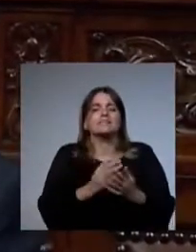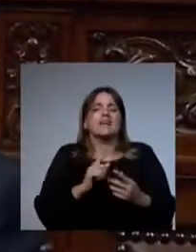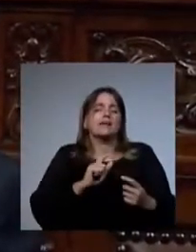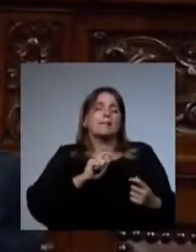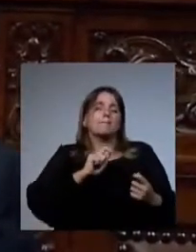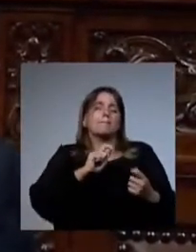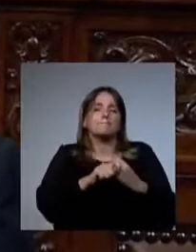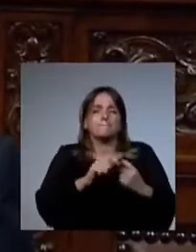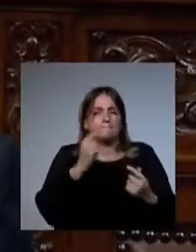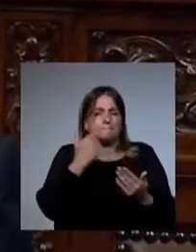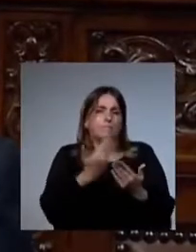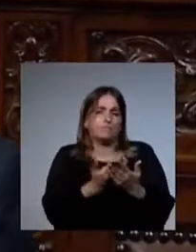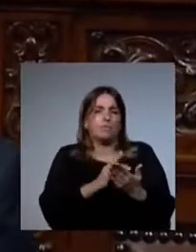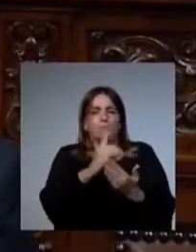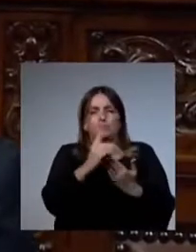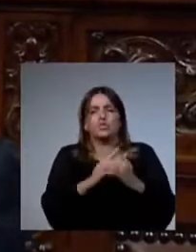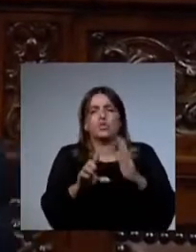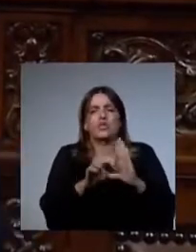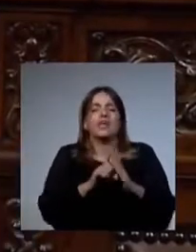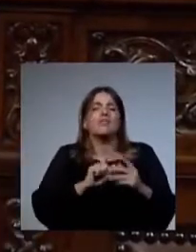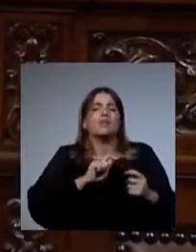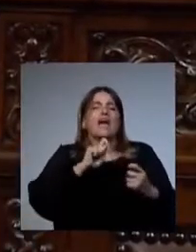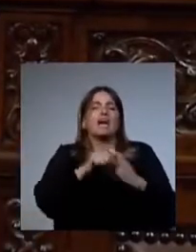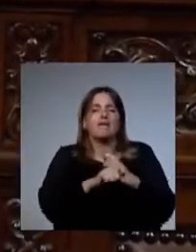reforma integral del sistema.